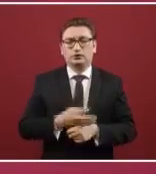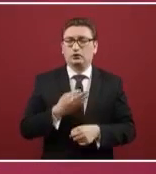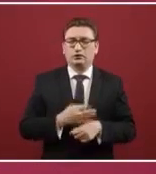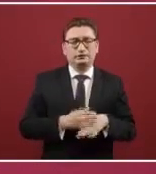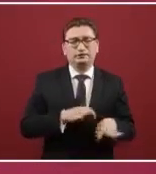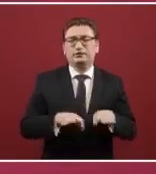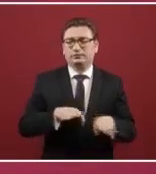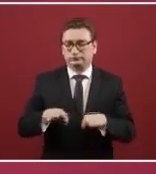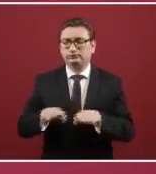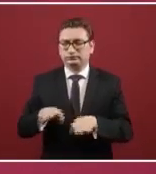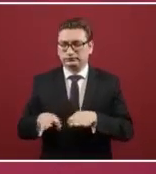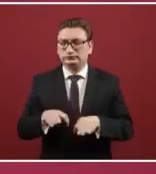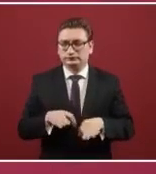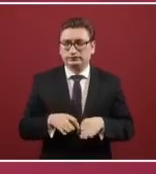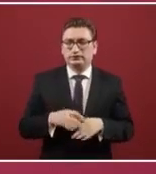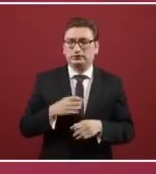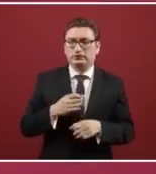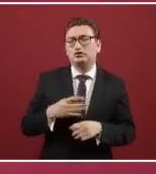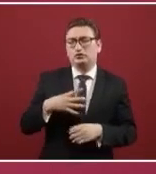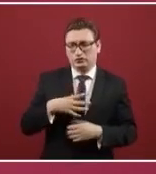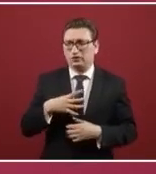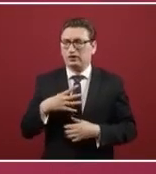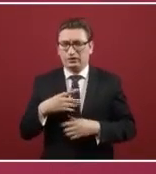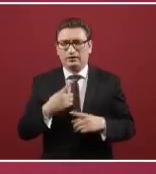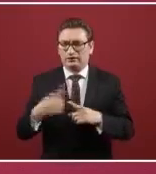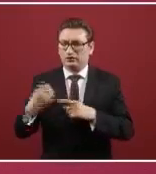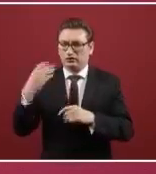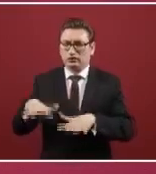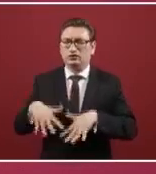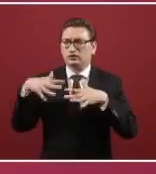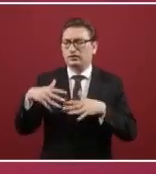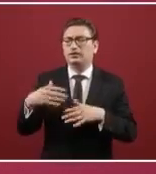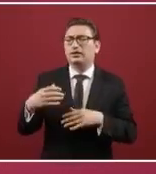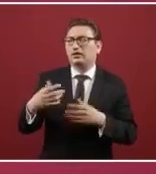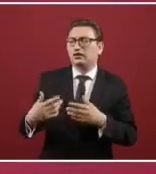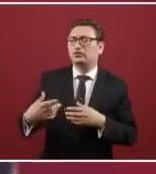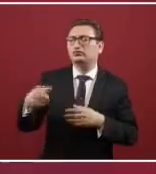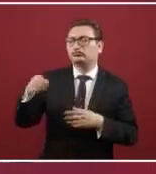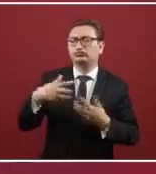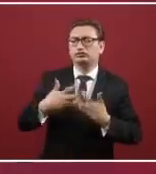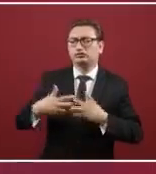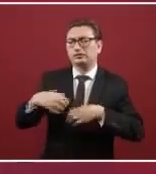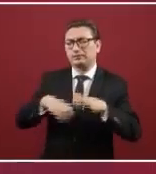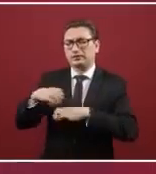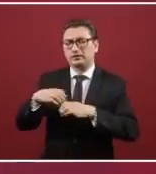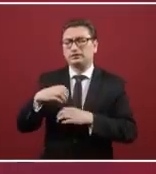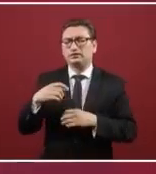trabajo, estoy en conferencias con empresas para